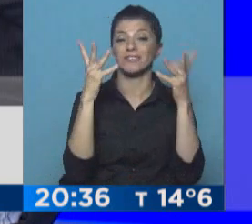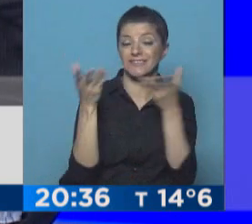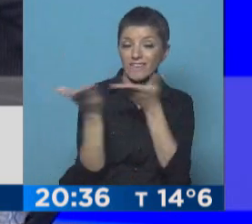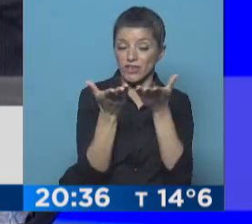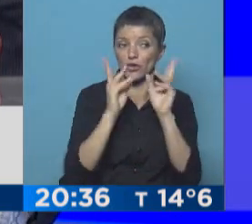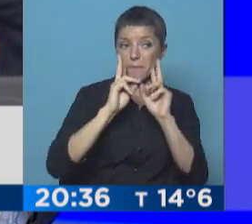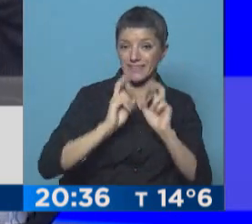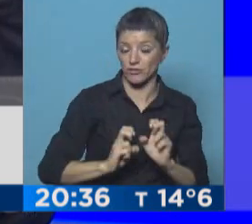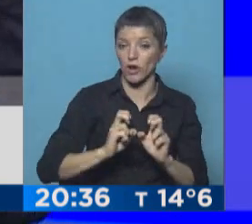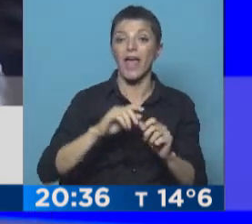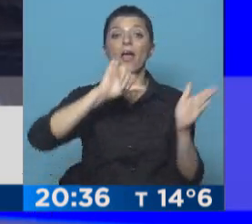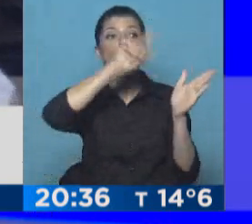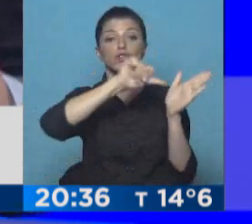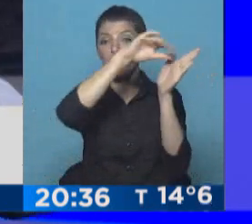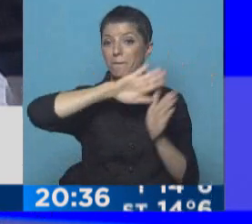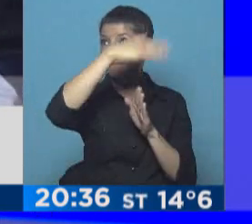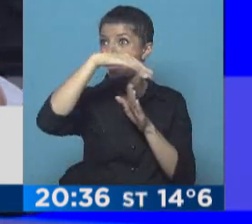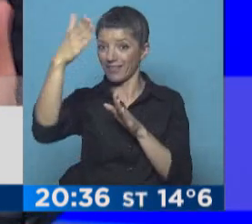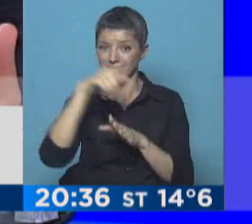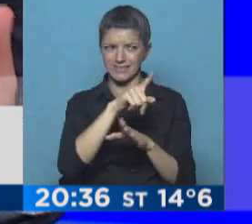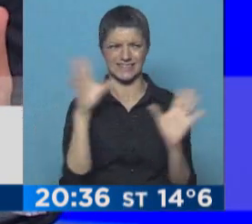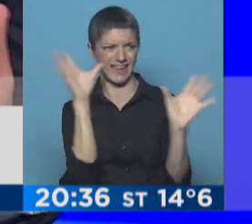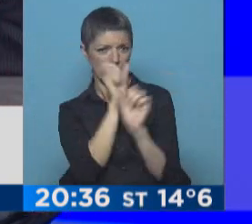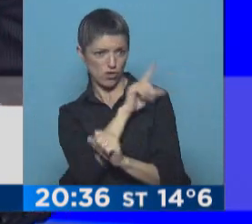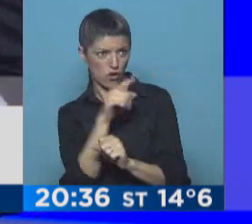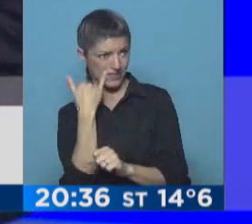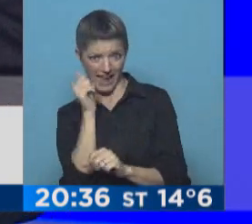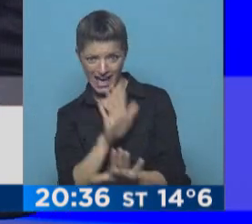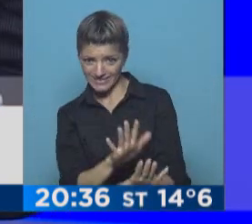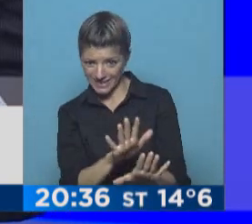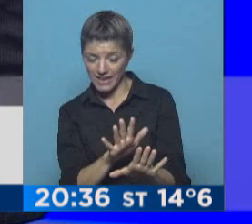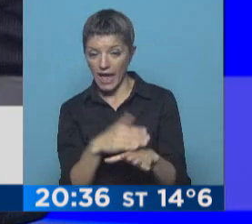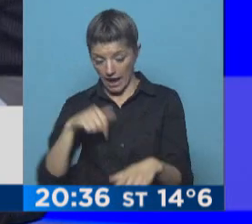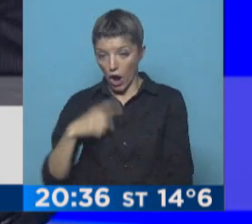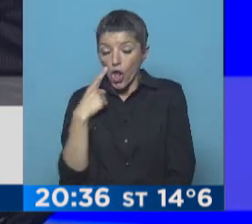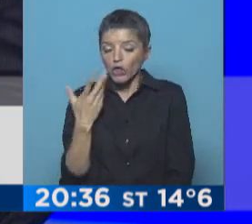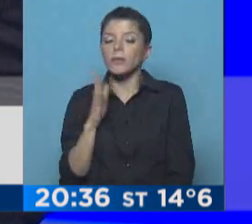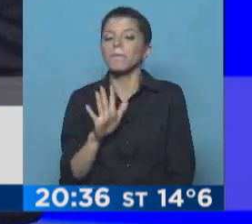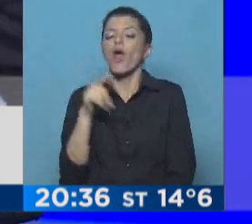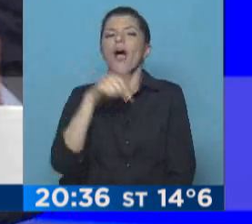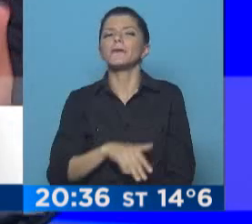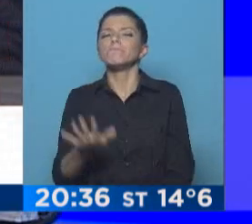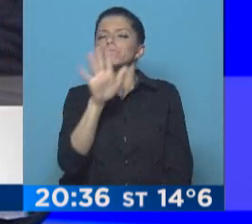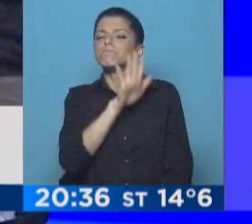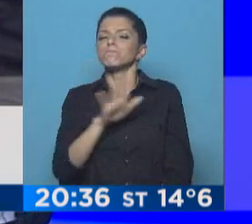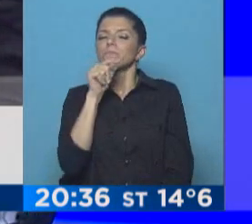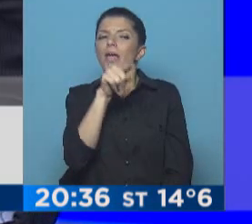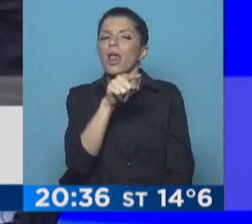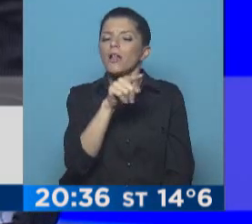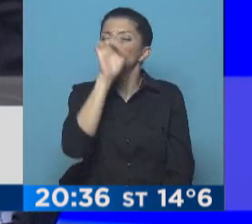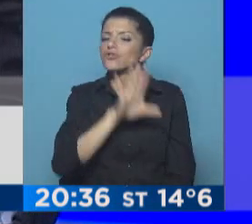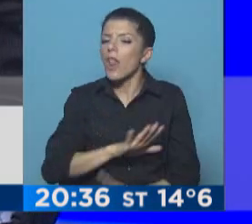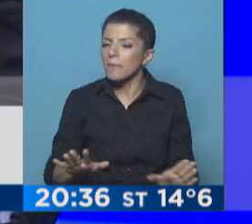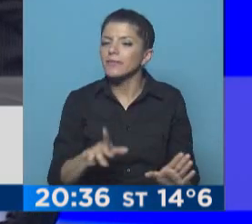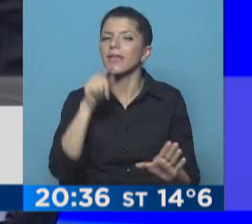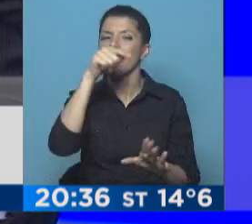una un secreto fue algo que se arregló de esa manera Lo que pasa que ahora lo que se sospecha es que no era solamente que